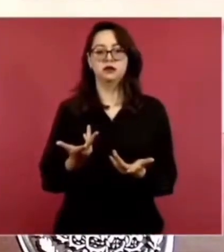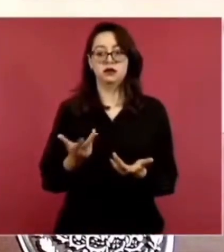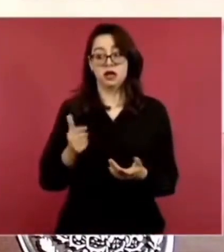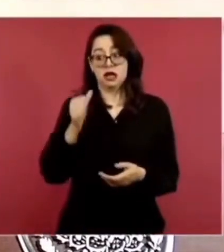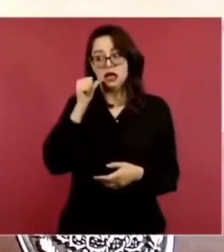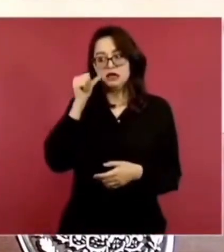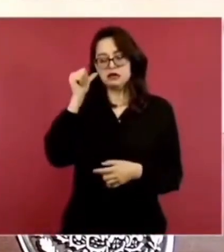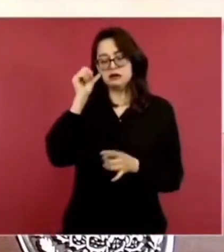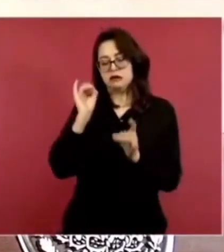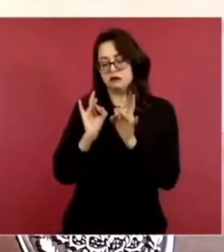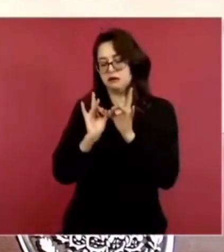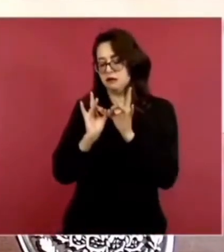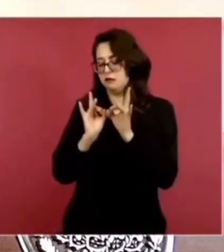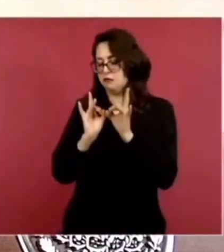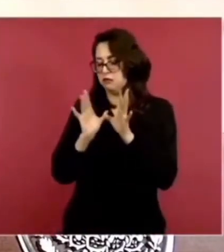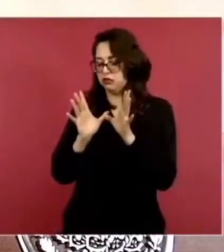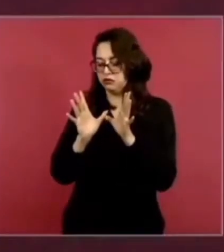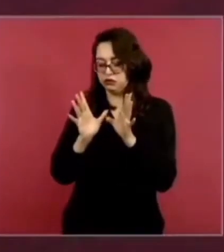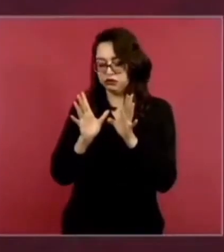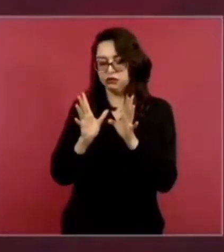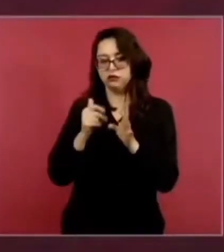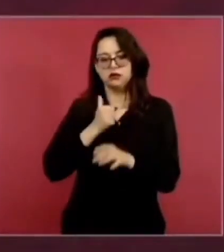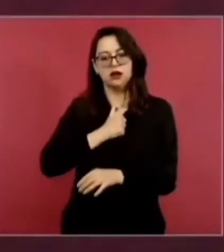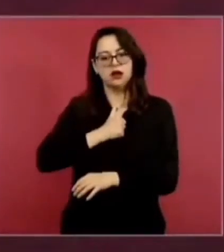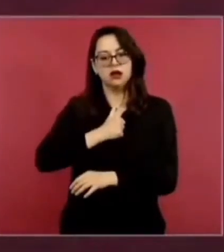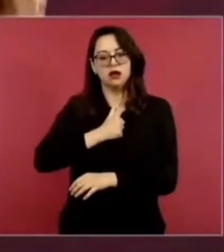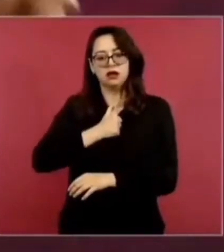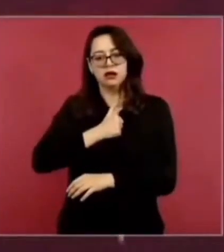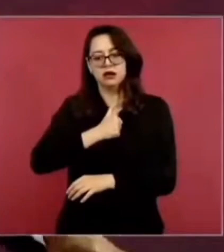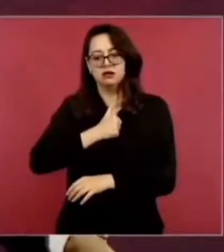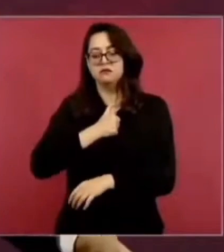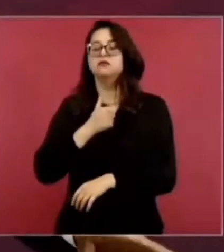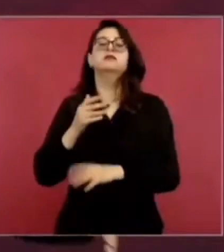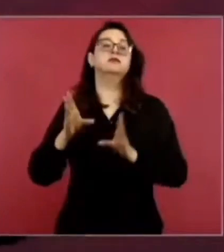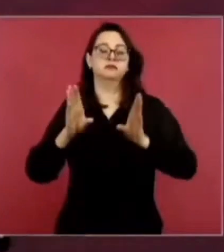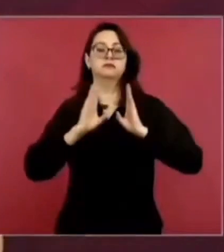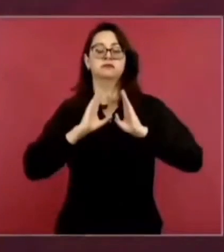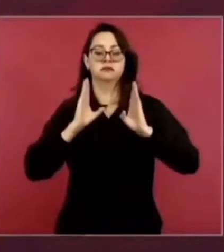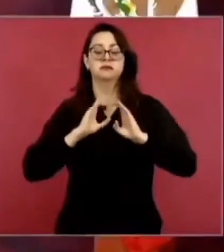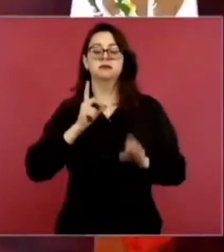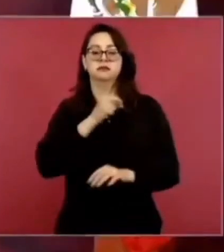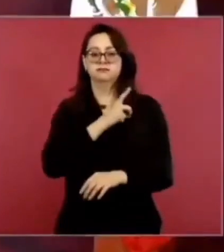de ayer, lamentable, en Ciudad Madero, ahí están.